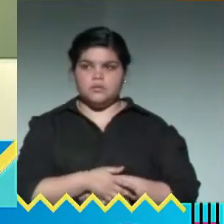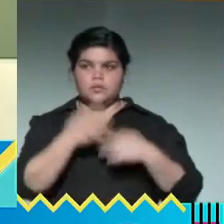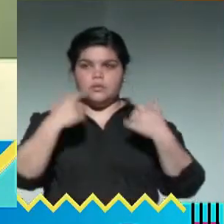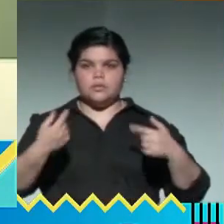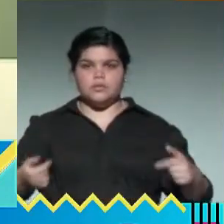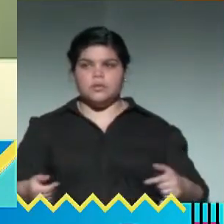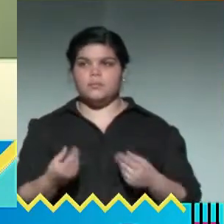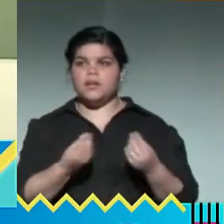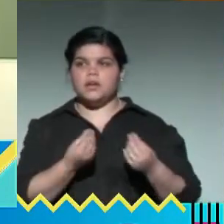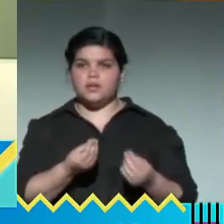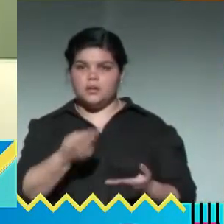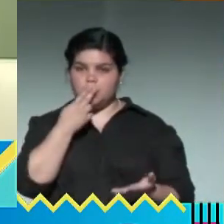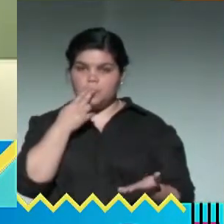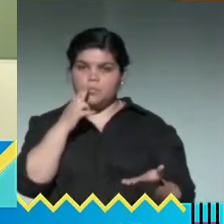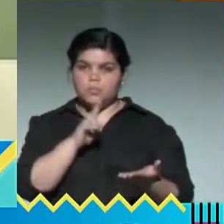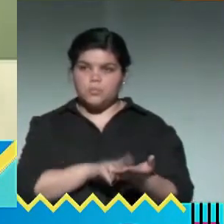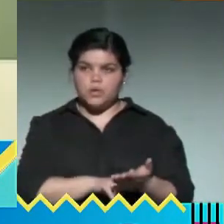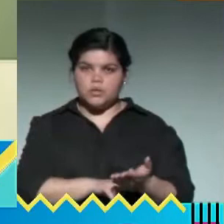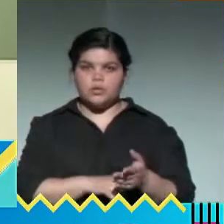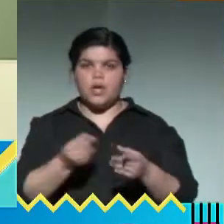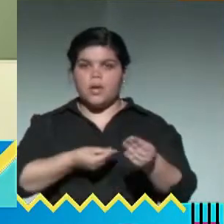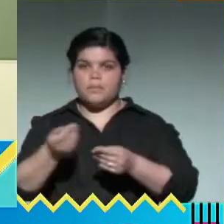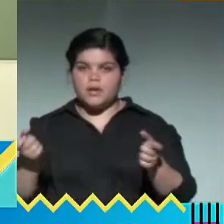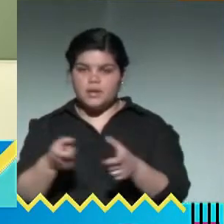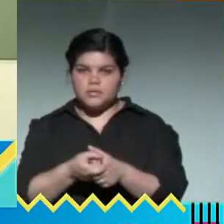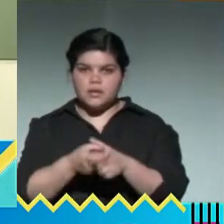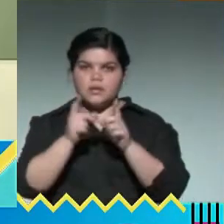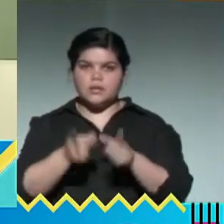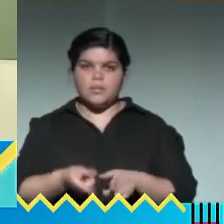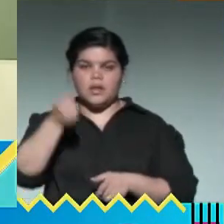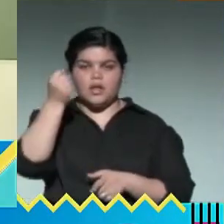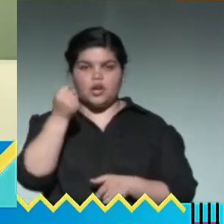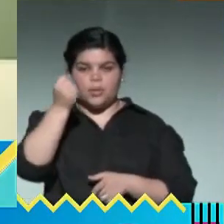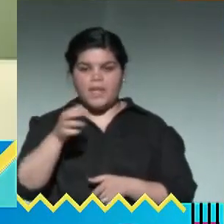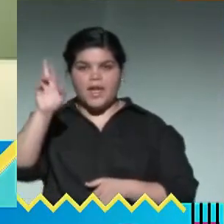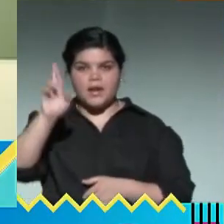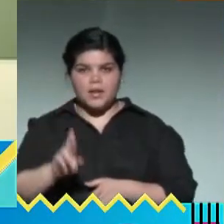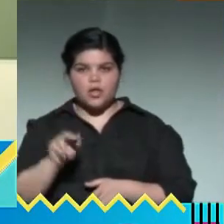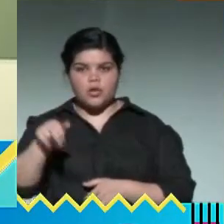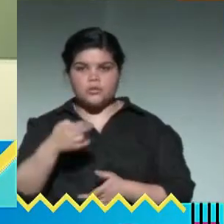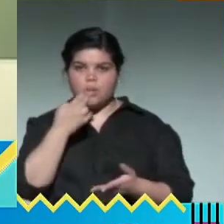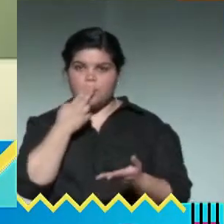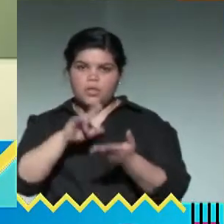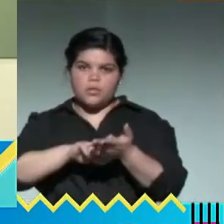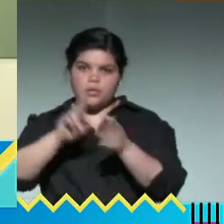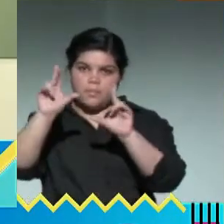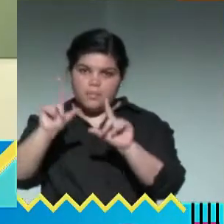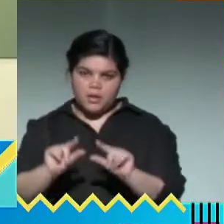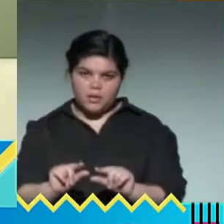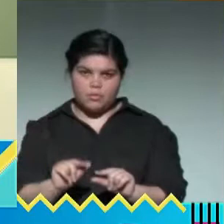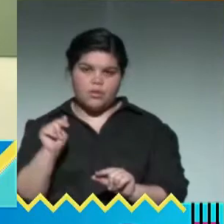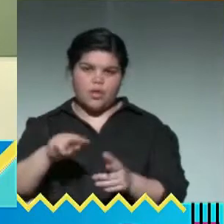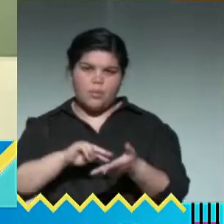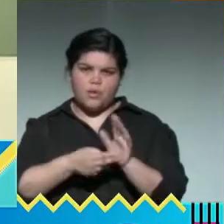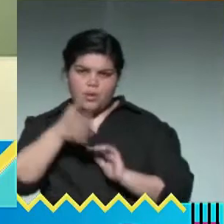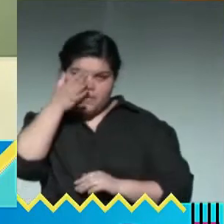reducir la presión tributaria, sobre todo en las pymes y los sectores de las economías regionales que están bastante afectados. Bien, a ver